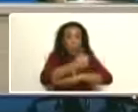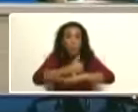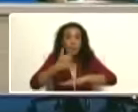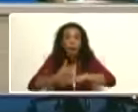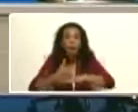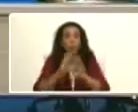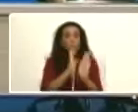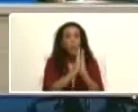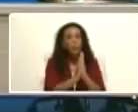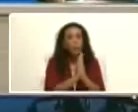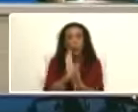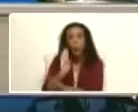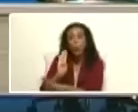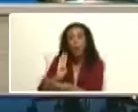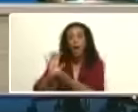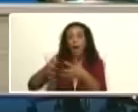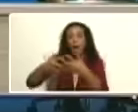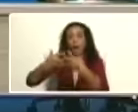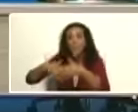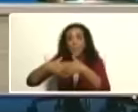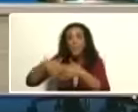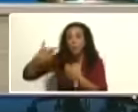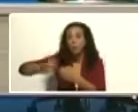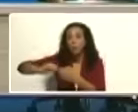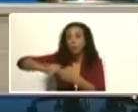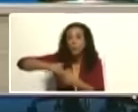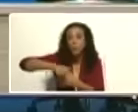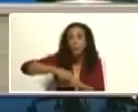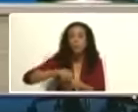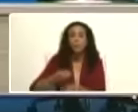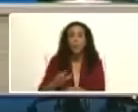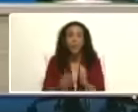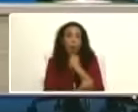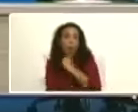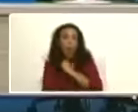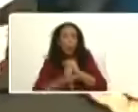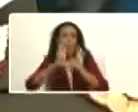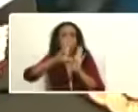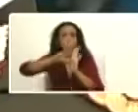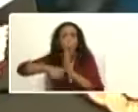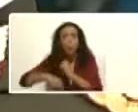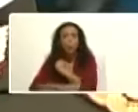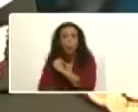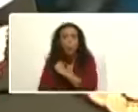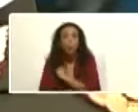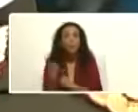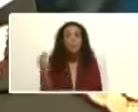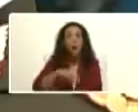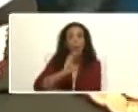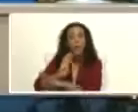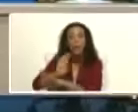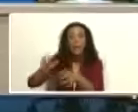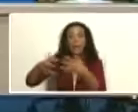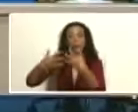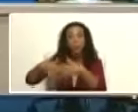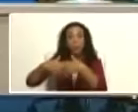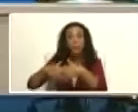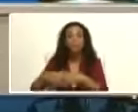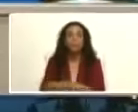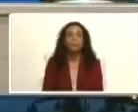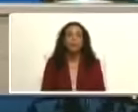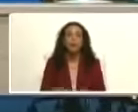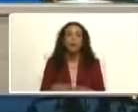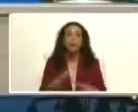general Padrino, jefe del equipo anticontrabando. Hay que hacer más para protegerlo.